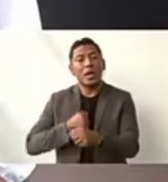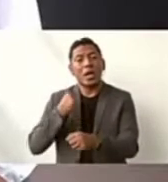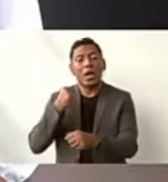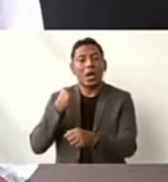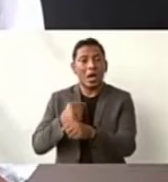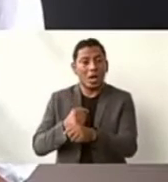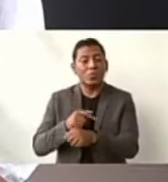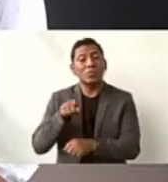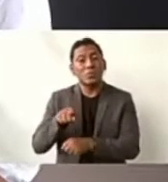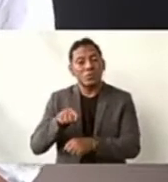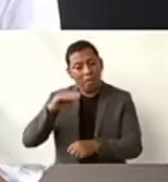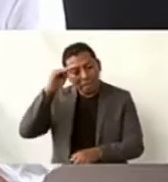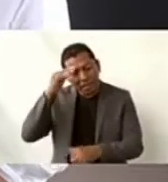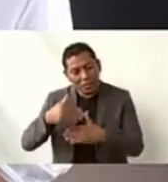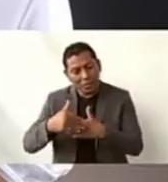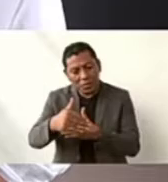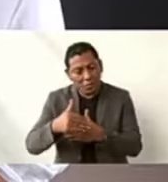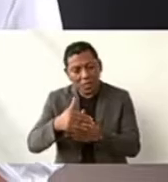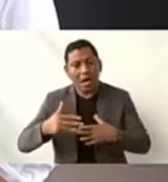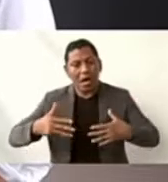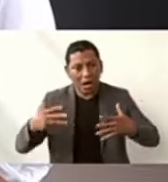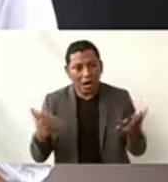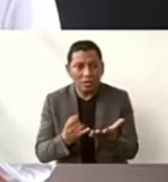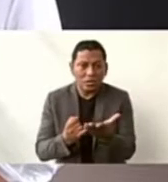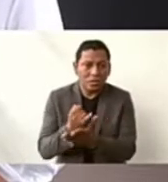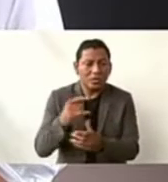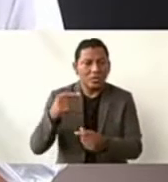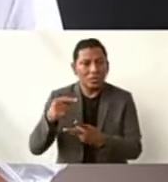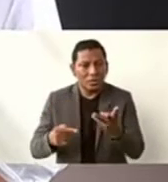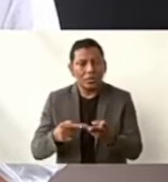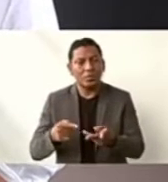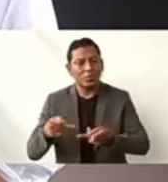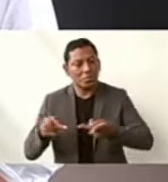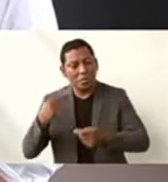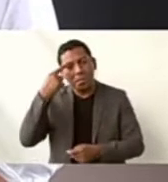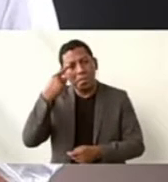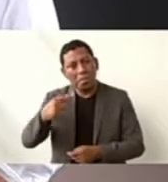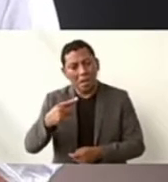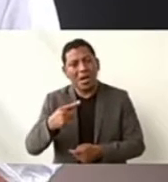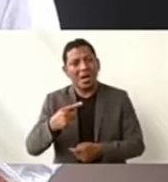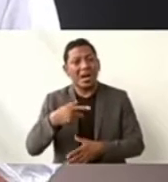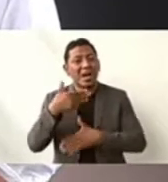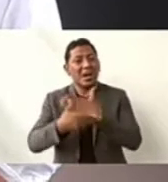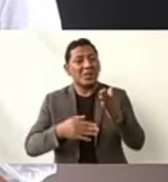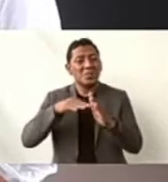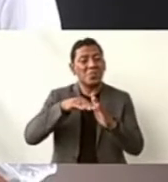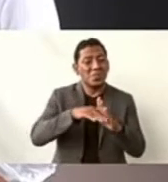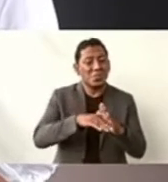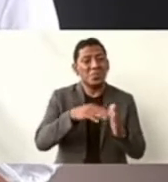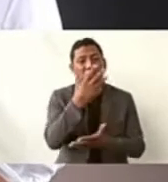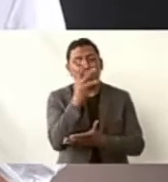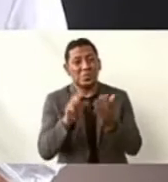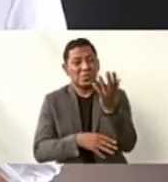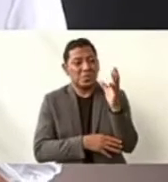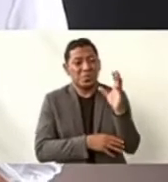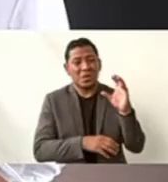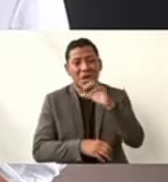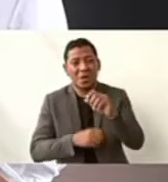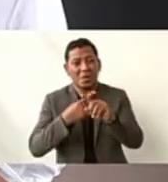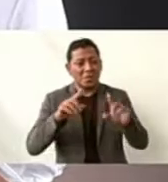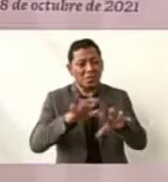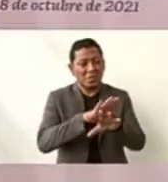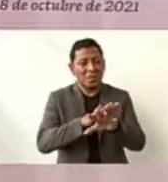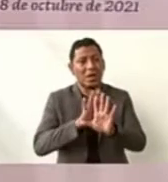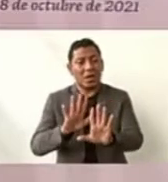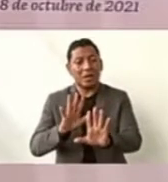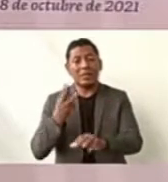cual tomar decisiones claves y ejecutar las mismas prácticas para evitar las peores consecuencias de tanto climático ya pasaron tres